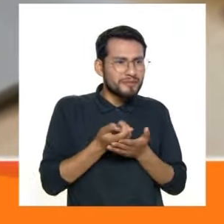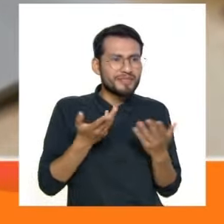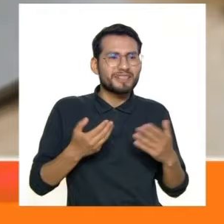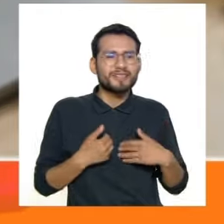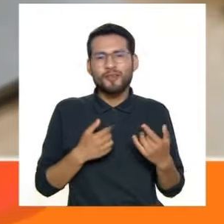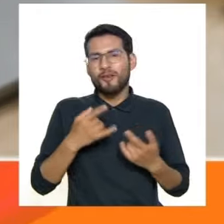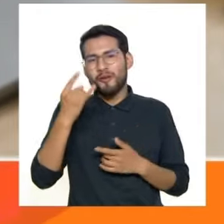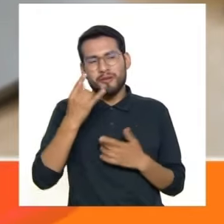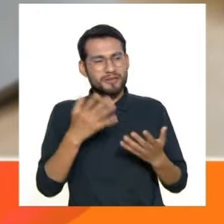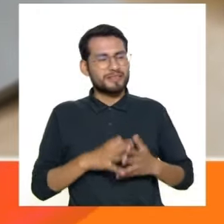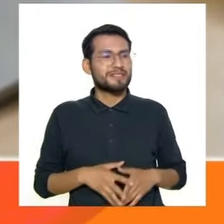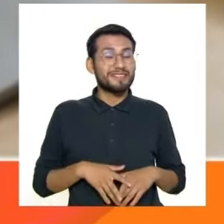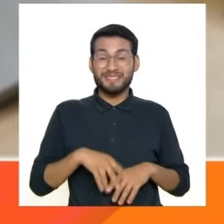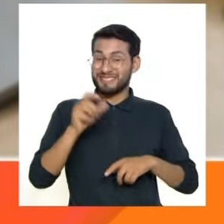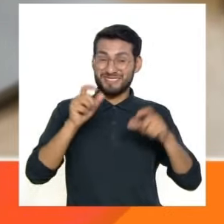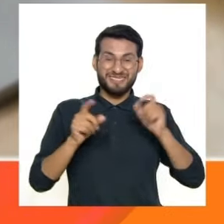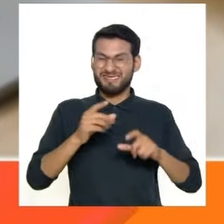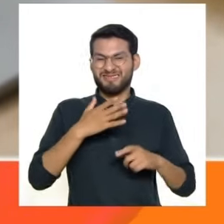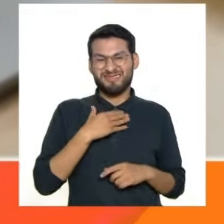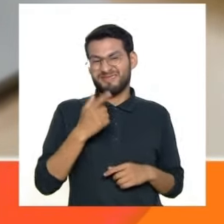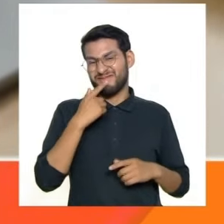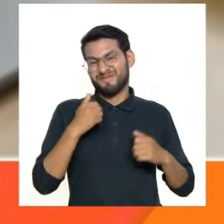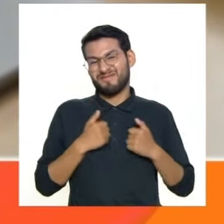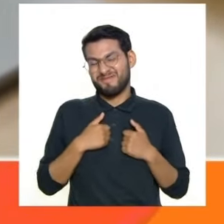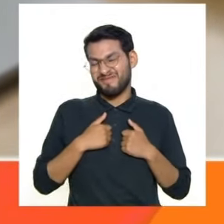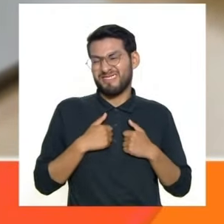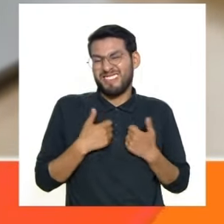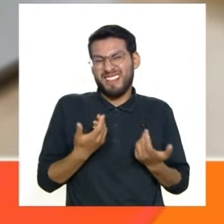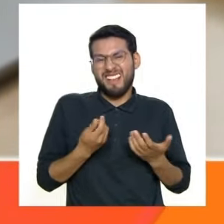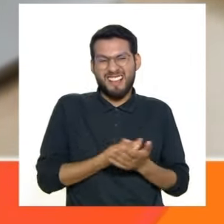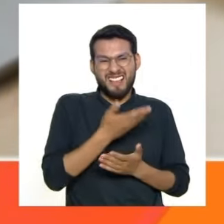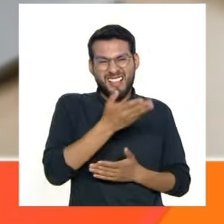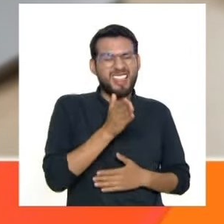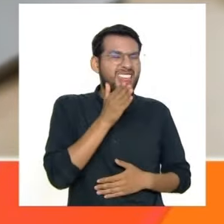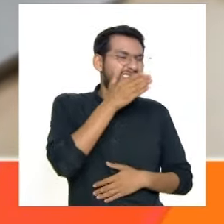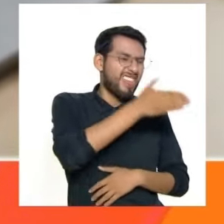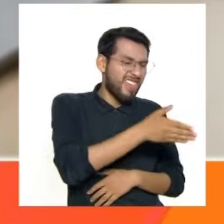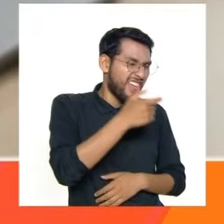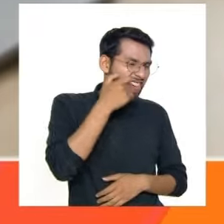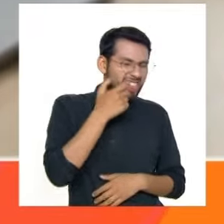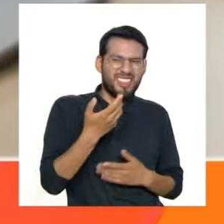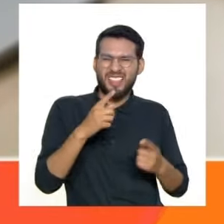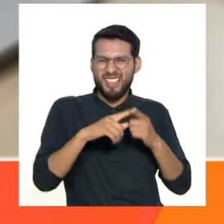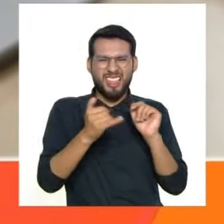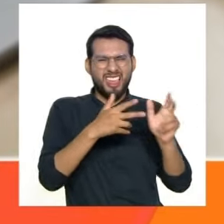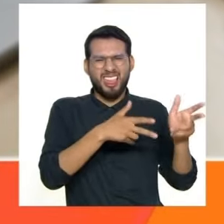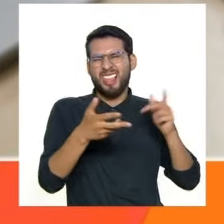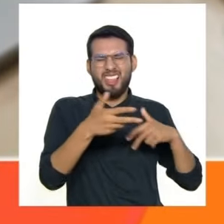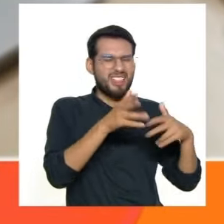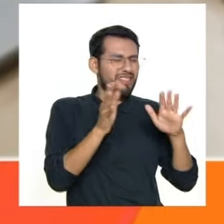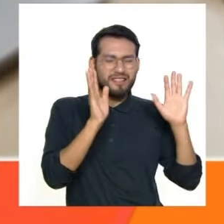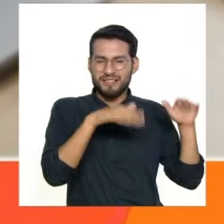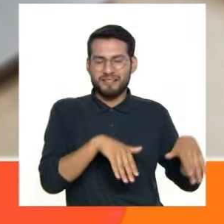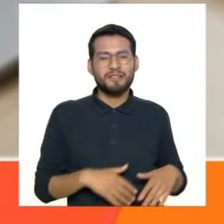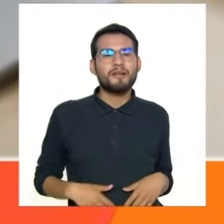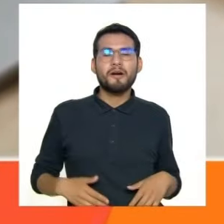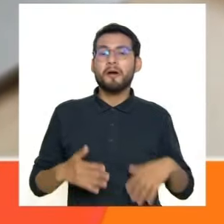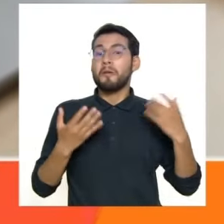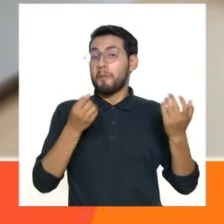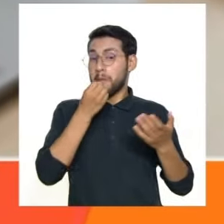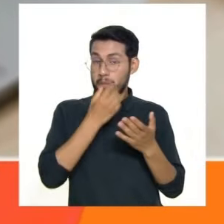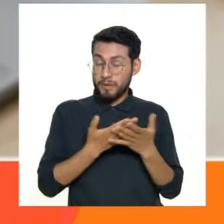indulgencia creo que a nadie le gusta pasar su feriado tal vez yendo a comprar cosas con todo el ajetreo que hay entonces es un buen Punto